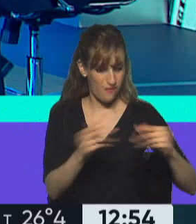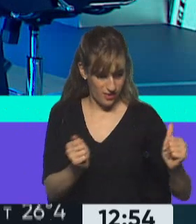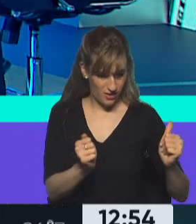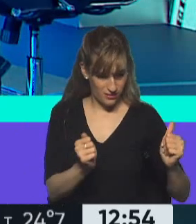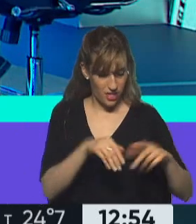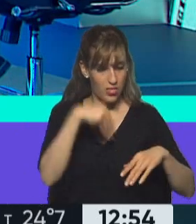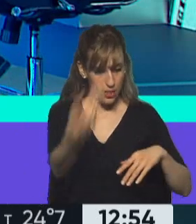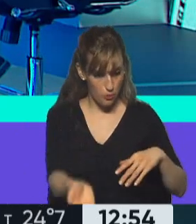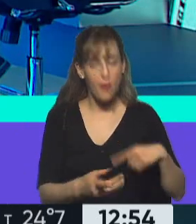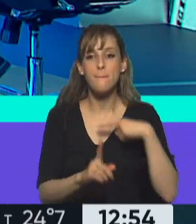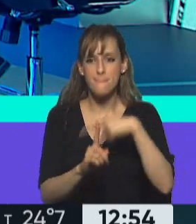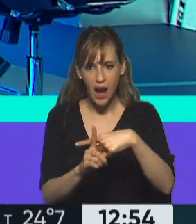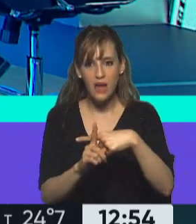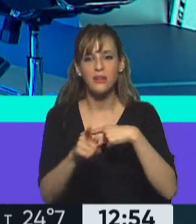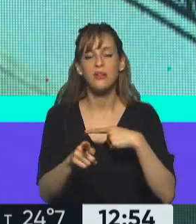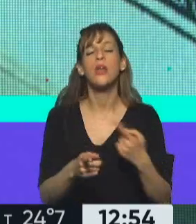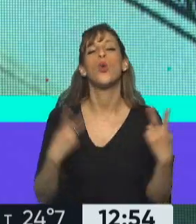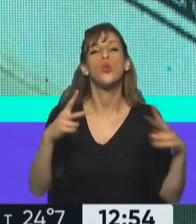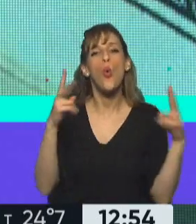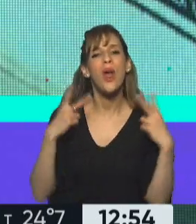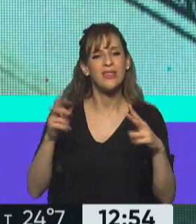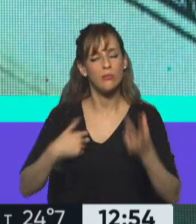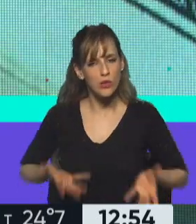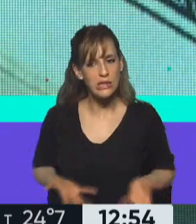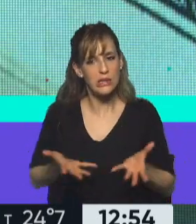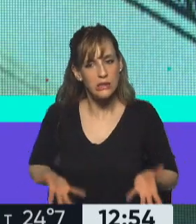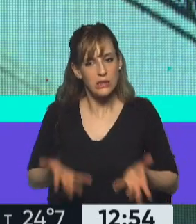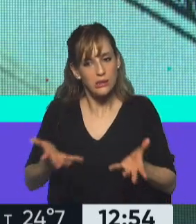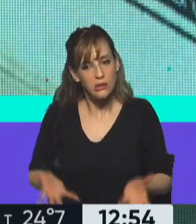todos los incentivos al turismo que se están dando,